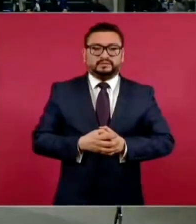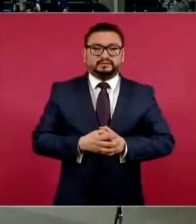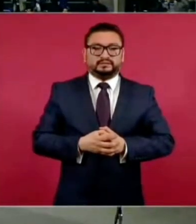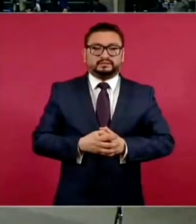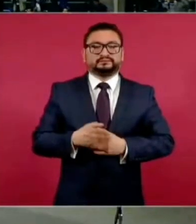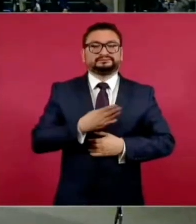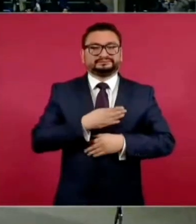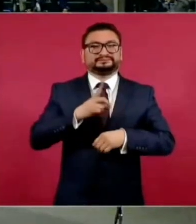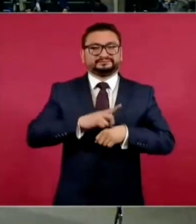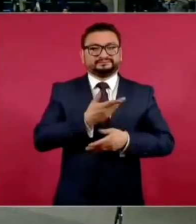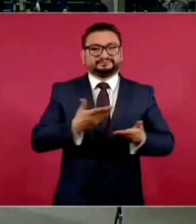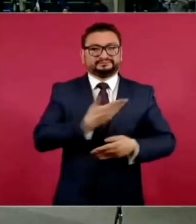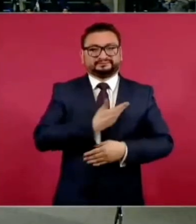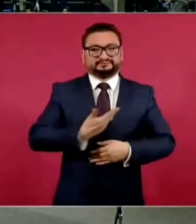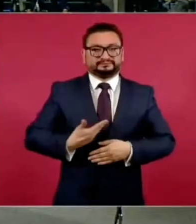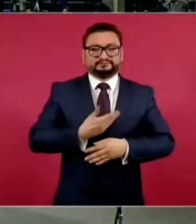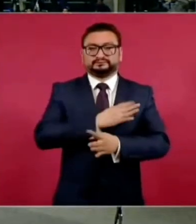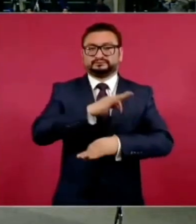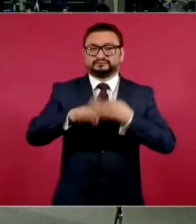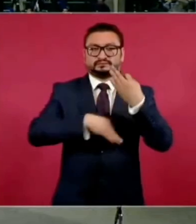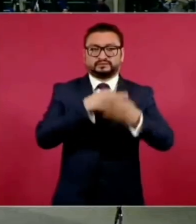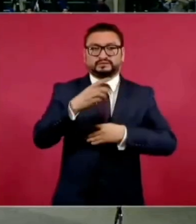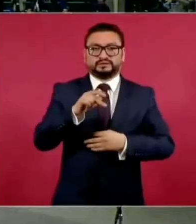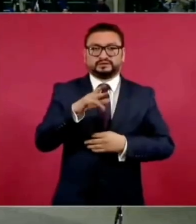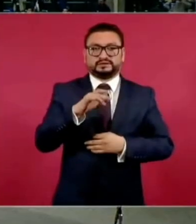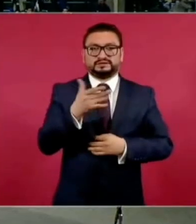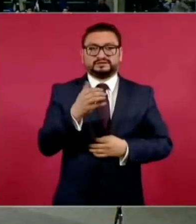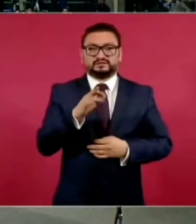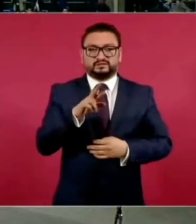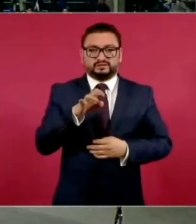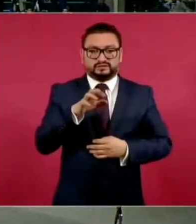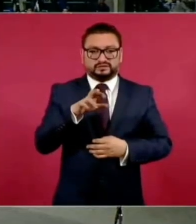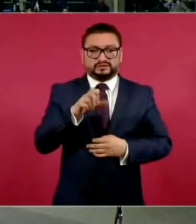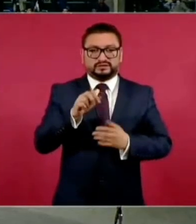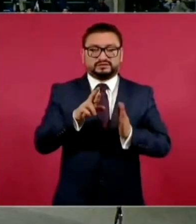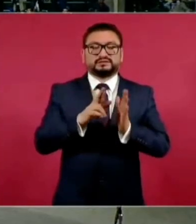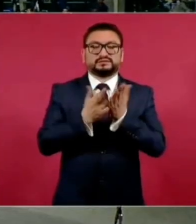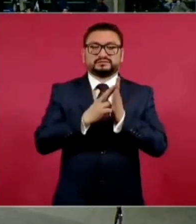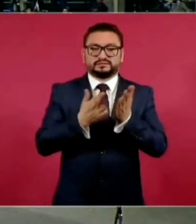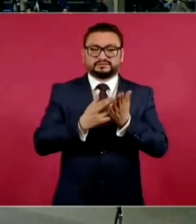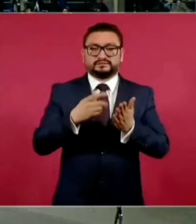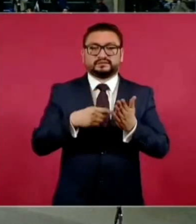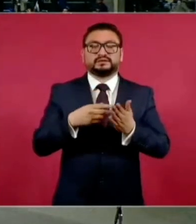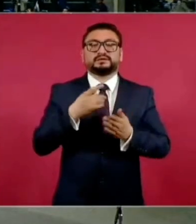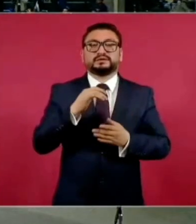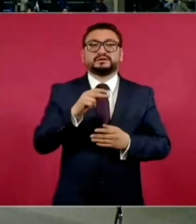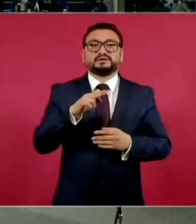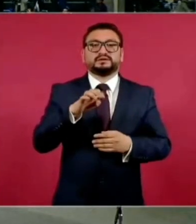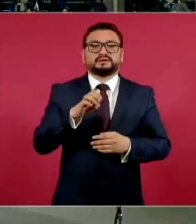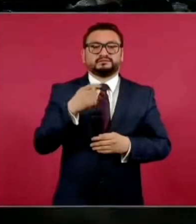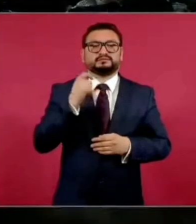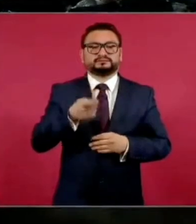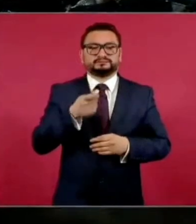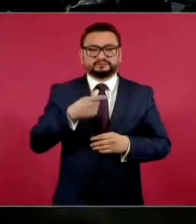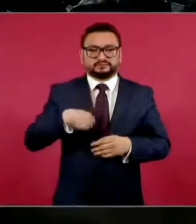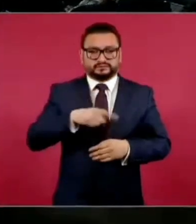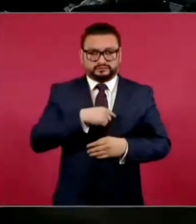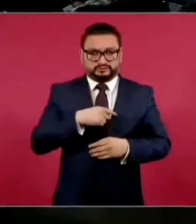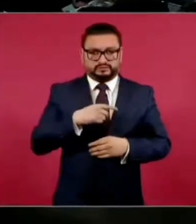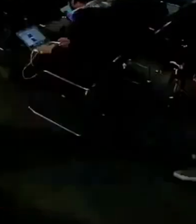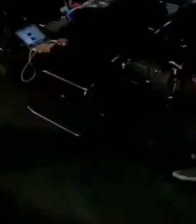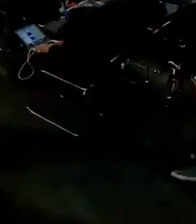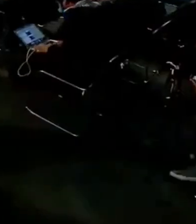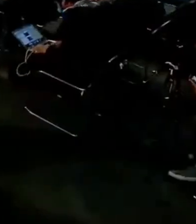Buenos días, presidente. Buenos días a todas y a todos. Nancy Flores, de la revista Contralínea. Presidente, en la revista Contralínea tuvimos acceso al